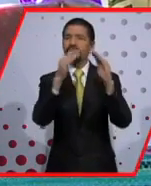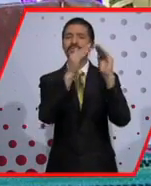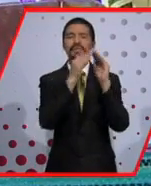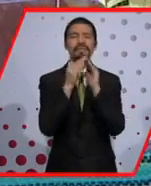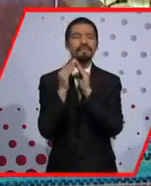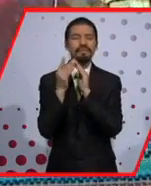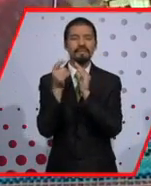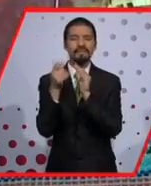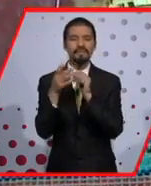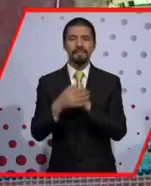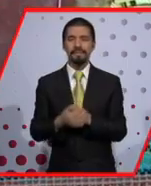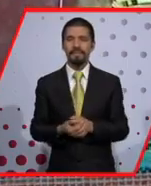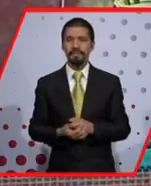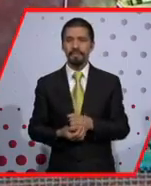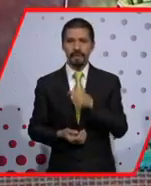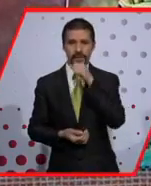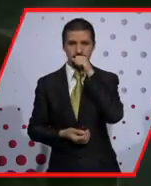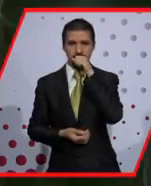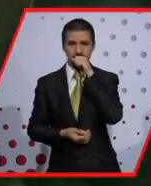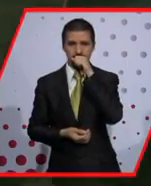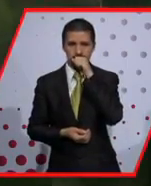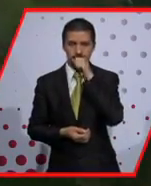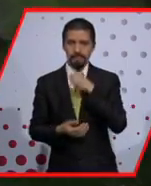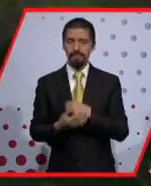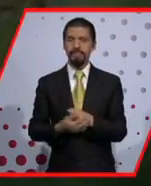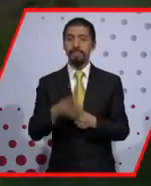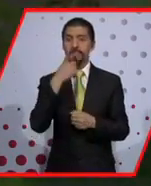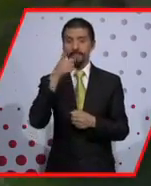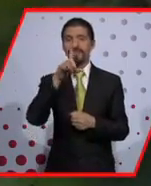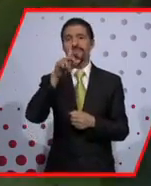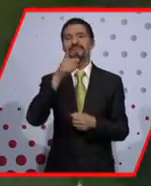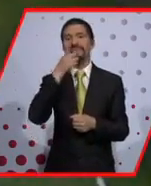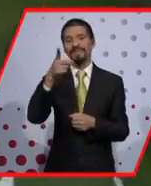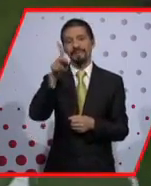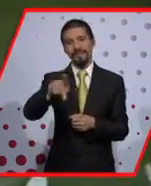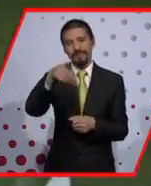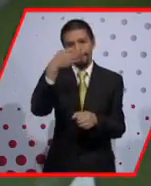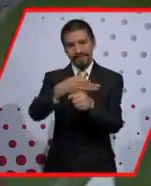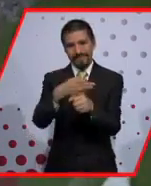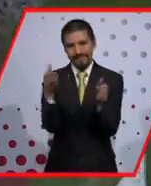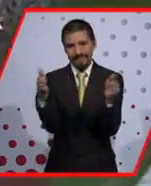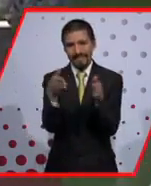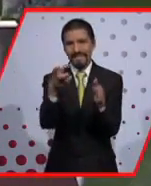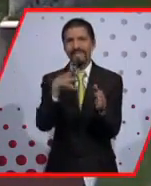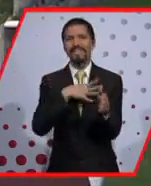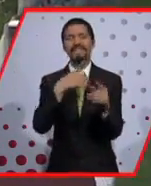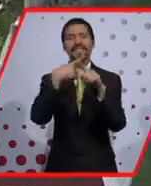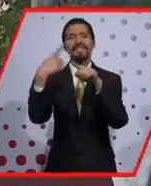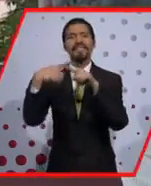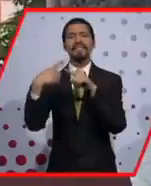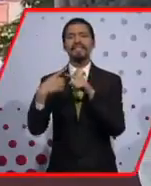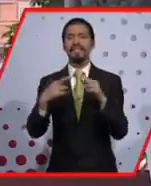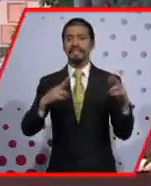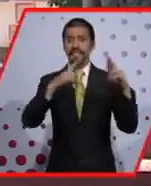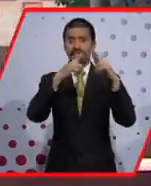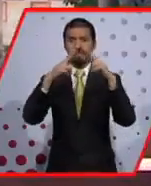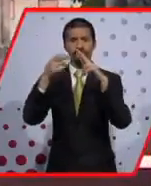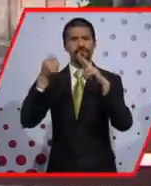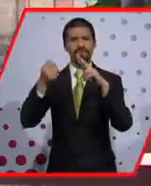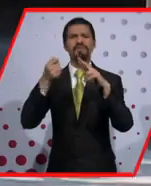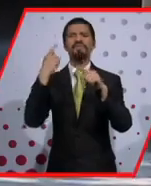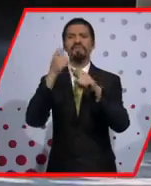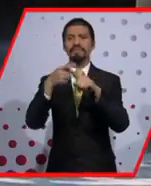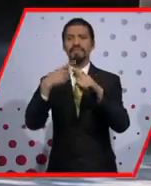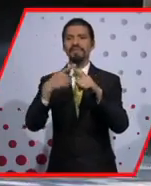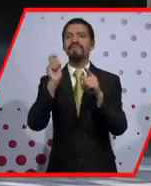había. De ahí salió que el pueblito, porque era un pueblo pequeño. Una de las devociones más arraigadas de la religión se dedica a